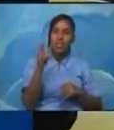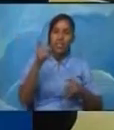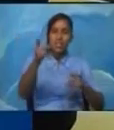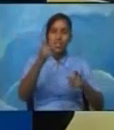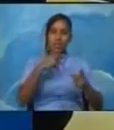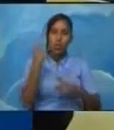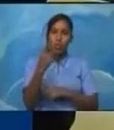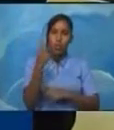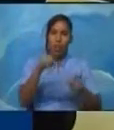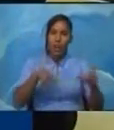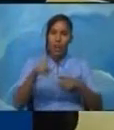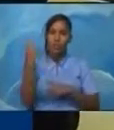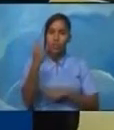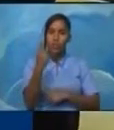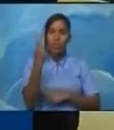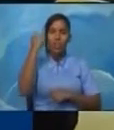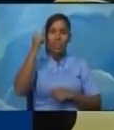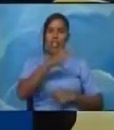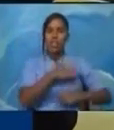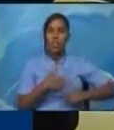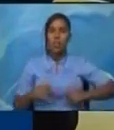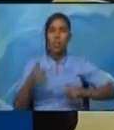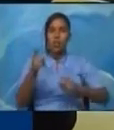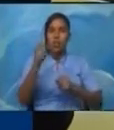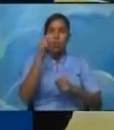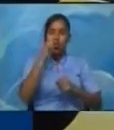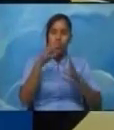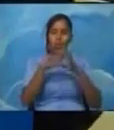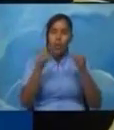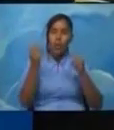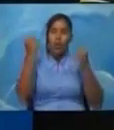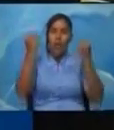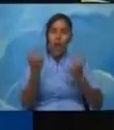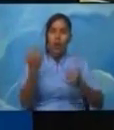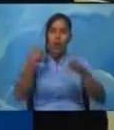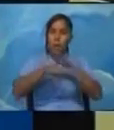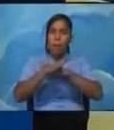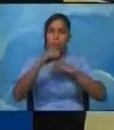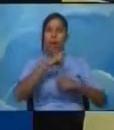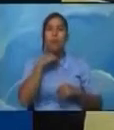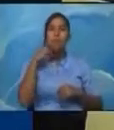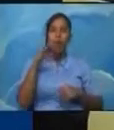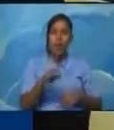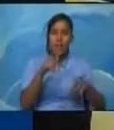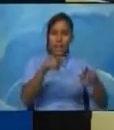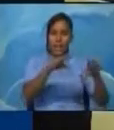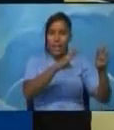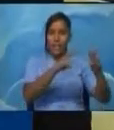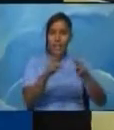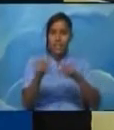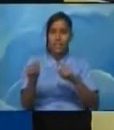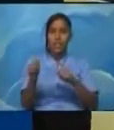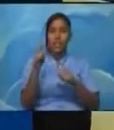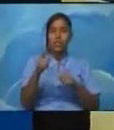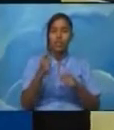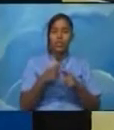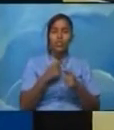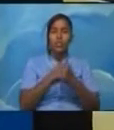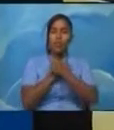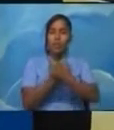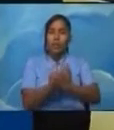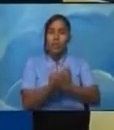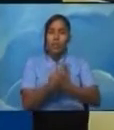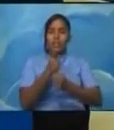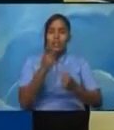Egipto? Allí estábamos con la cebolla y estábamos con el ajo, y ahora vamos a morir en el desierto. Y en mis armados, y se